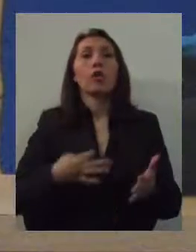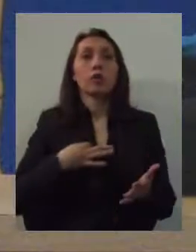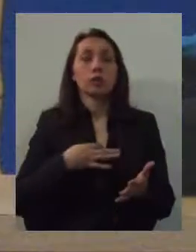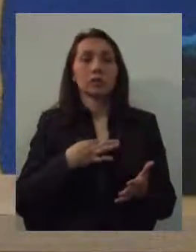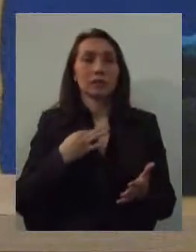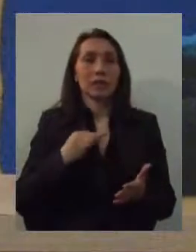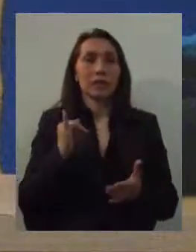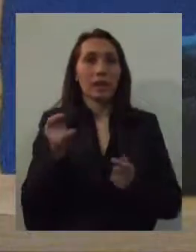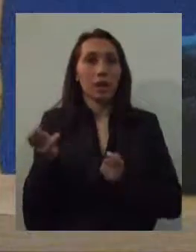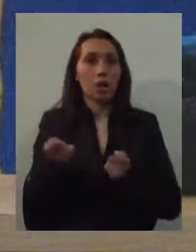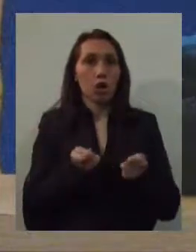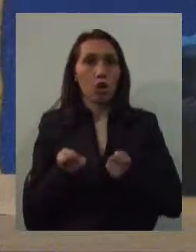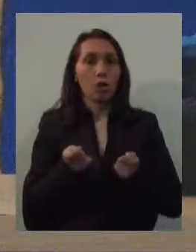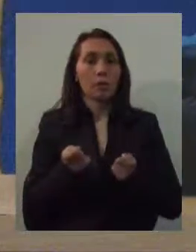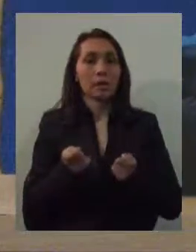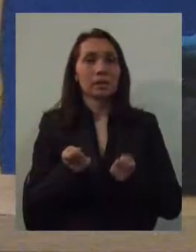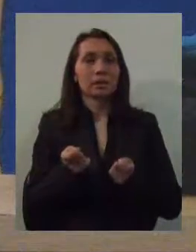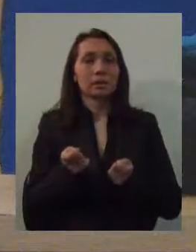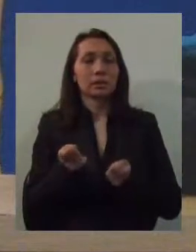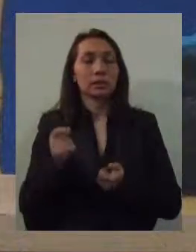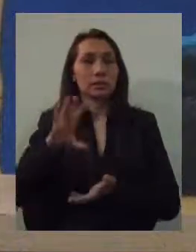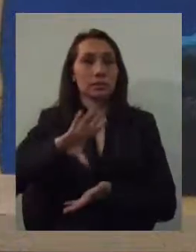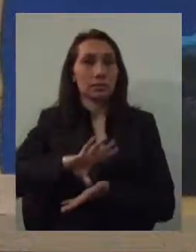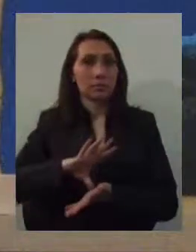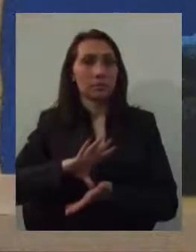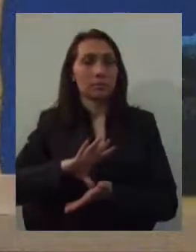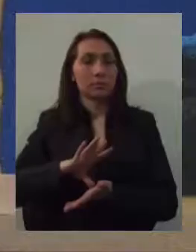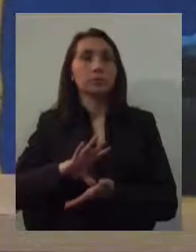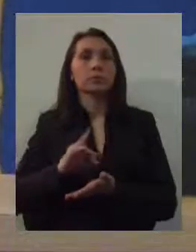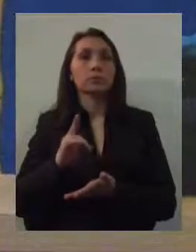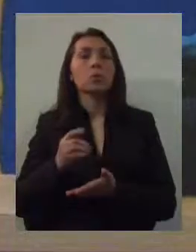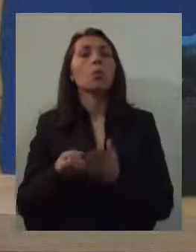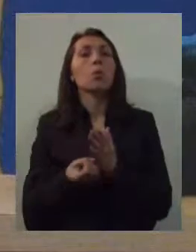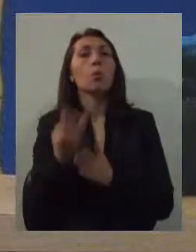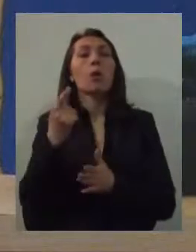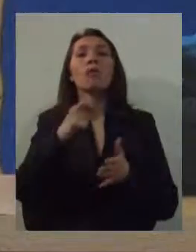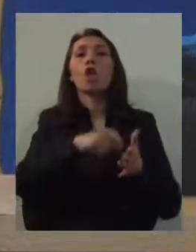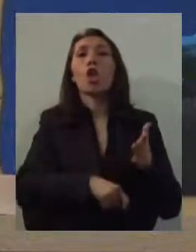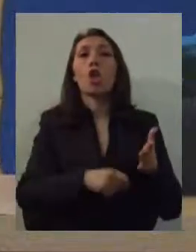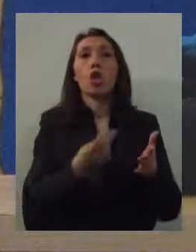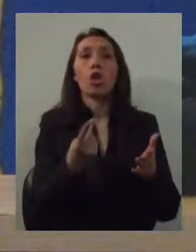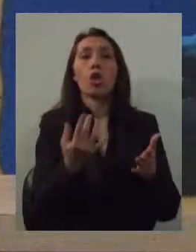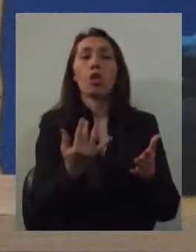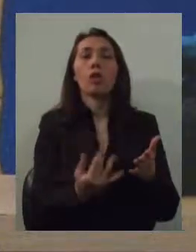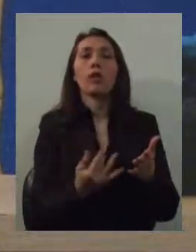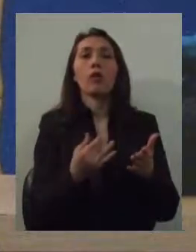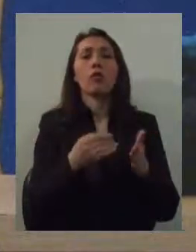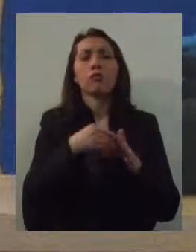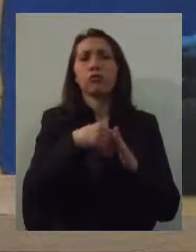y Comercial de la Nación. Este nuevo código, que es un código